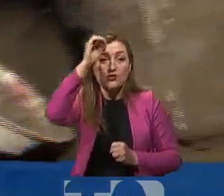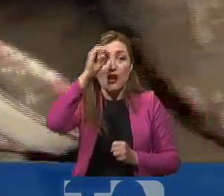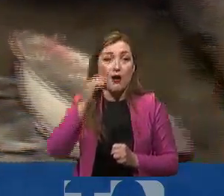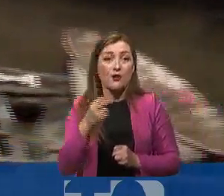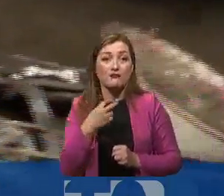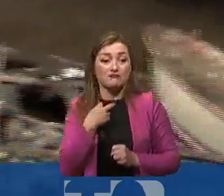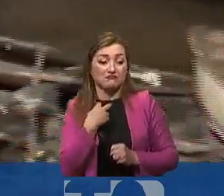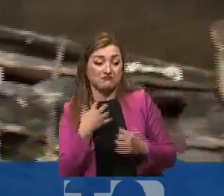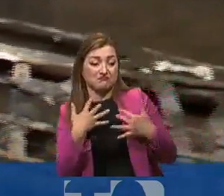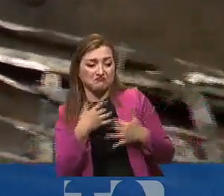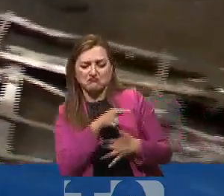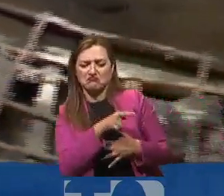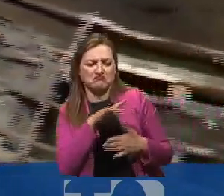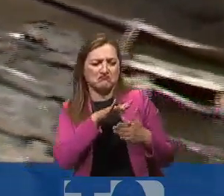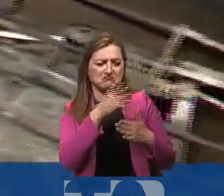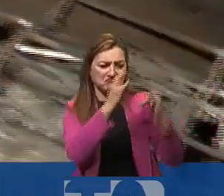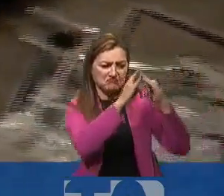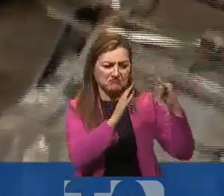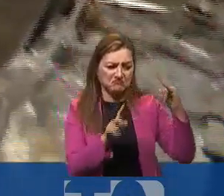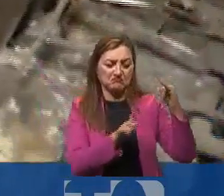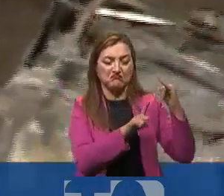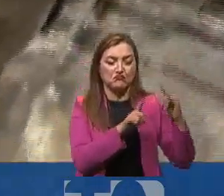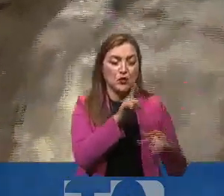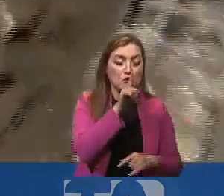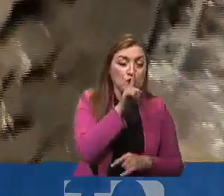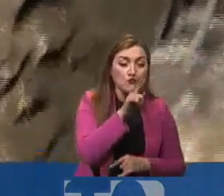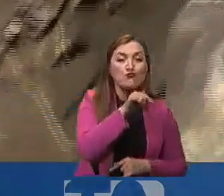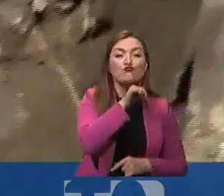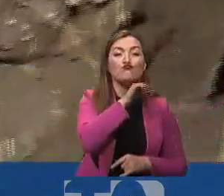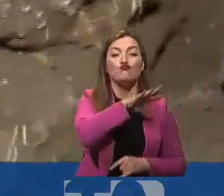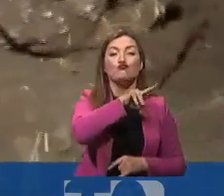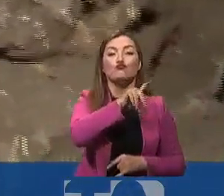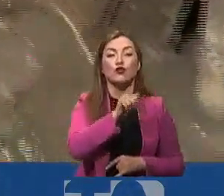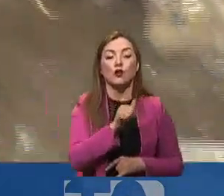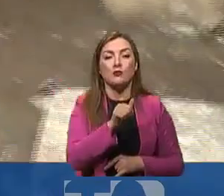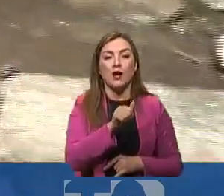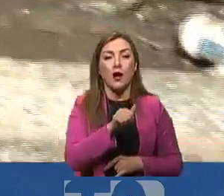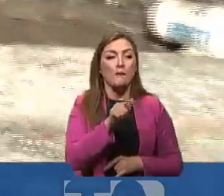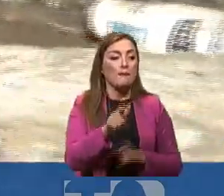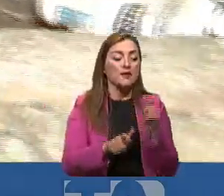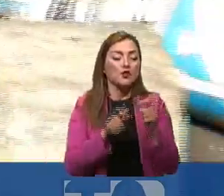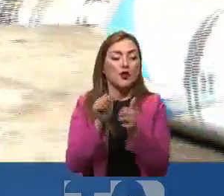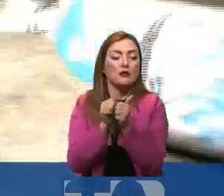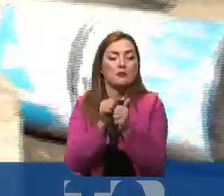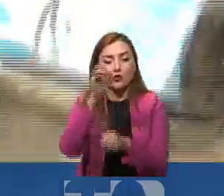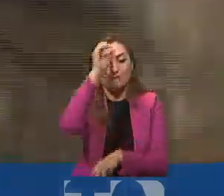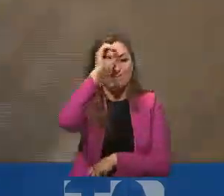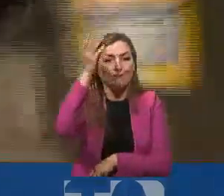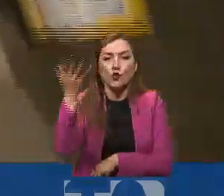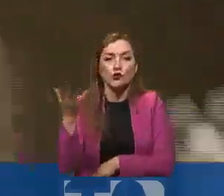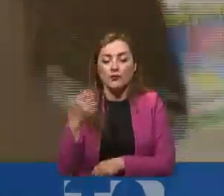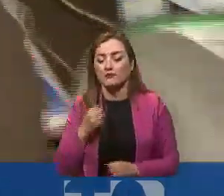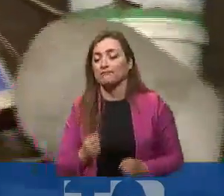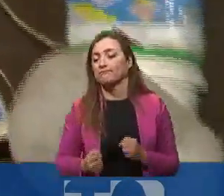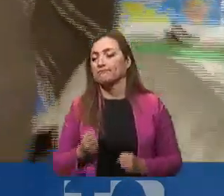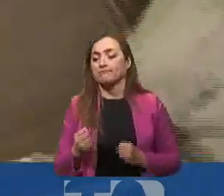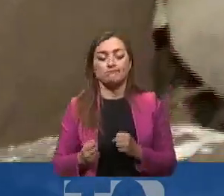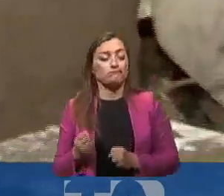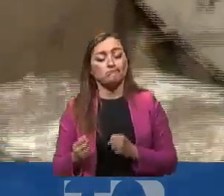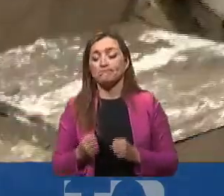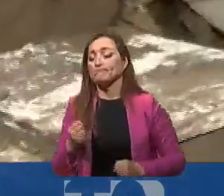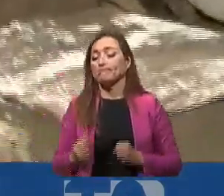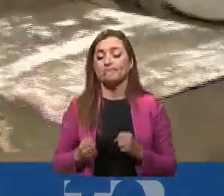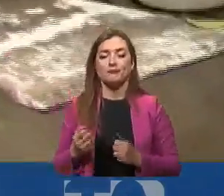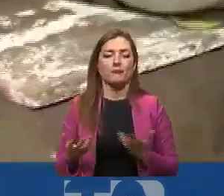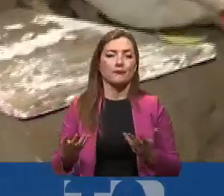porque dentro de este bosque, en medio de este bosque, hay estas covachas donde lamentablemente pernoctan estos ciudadanos que están delinquiendo, incluso a las